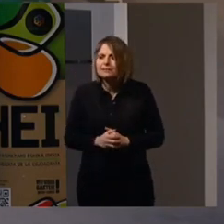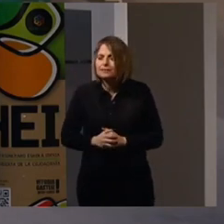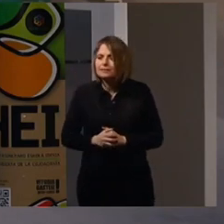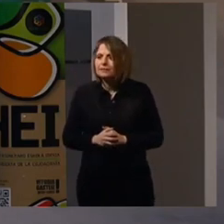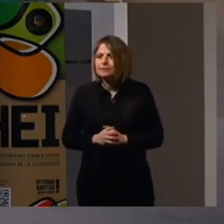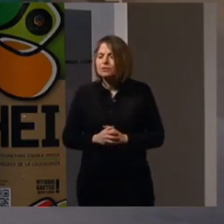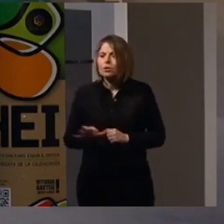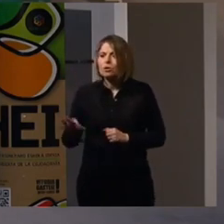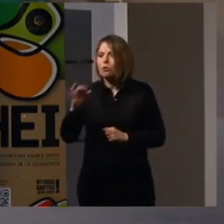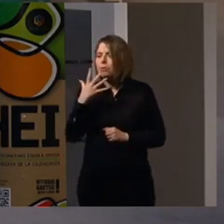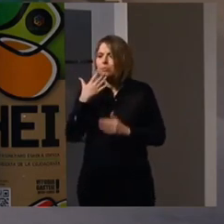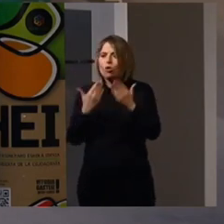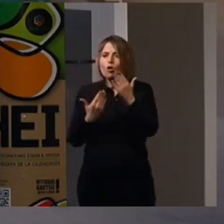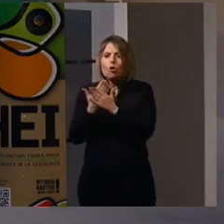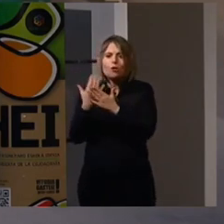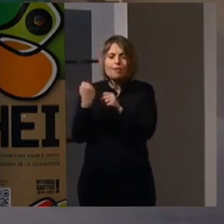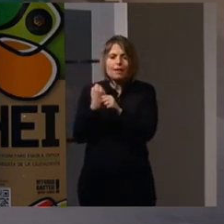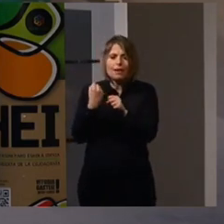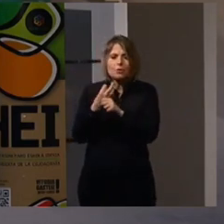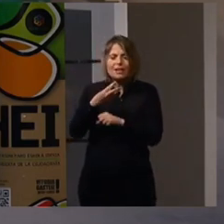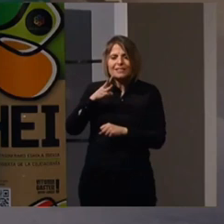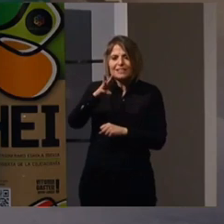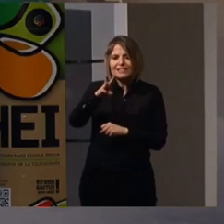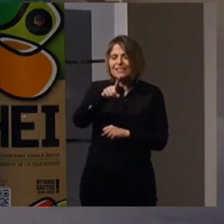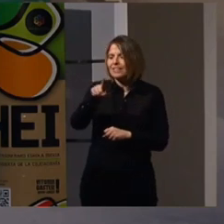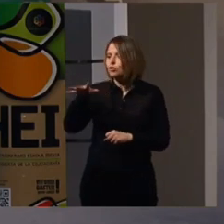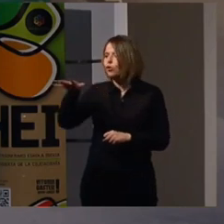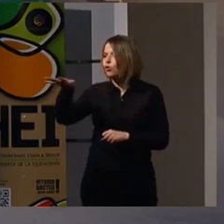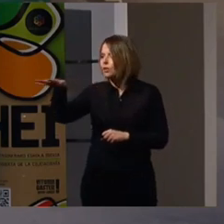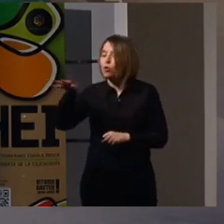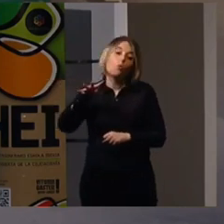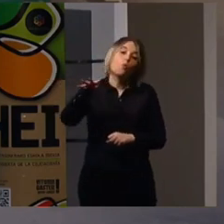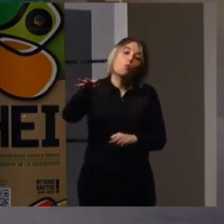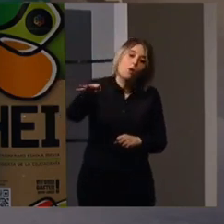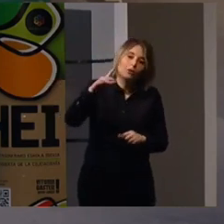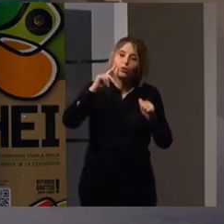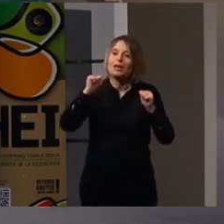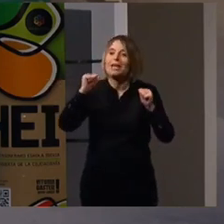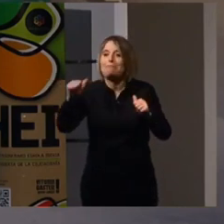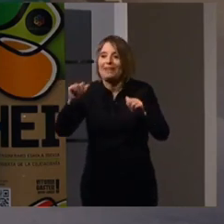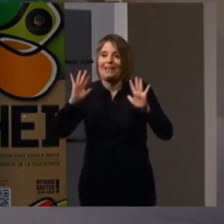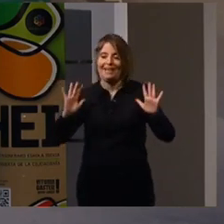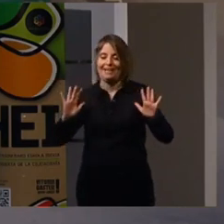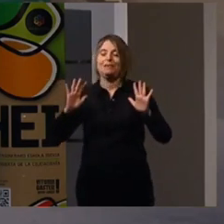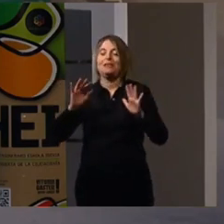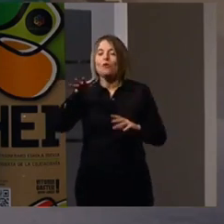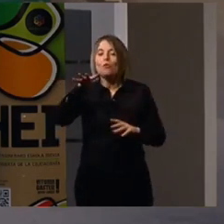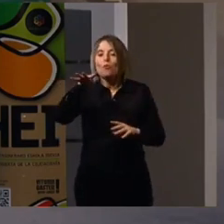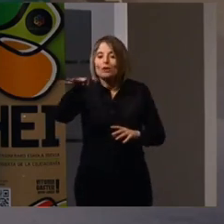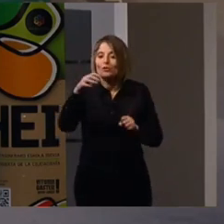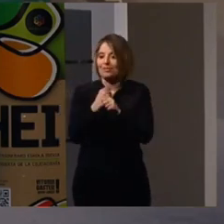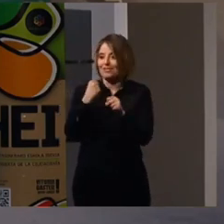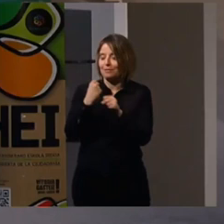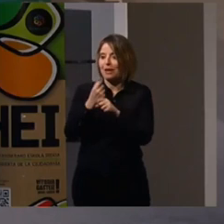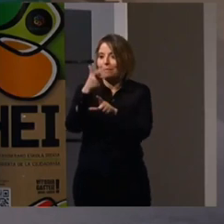te parecería mal que la jornada laboral fuera de 3 días en vez de 5 o de 4, por empezar por más fácil, ¿eh? Para que